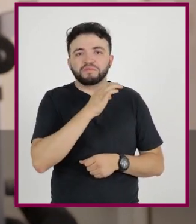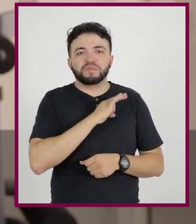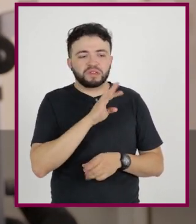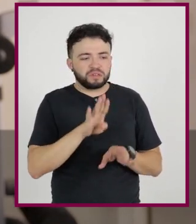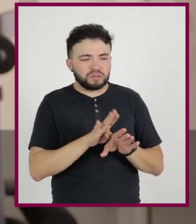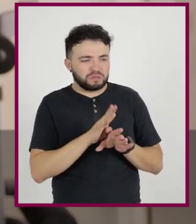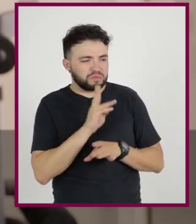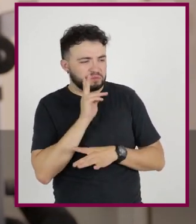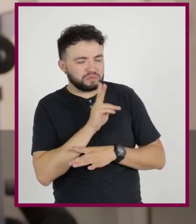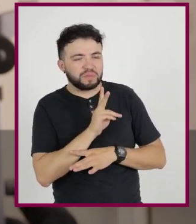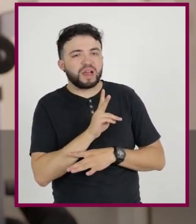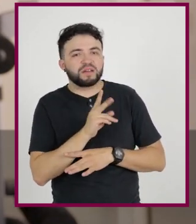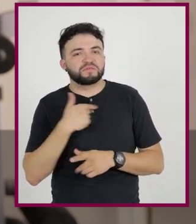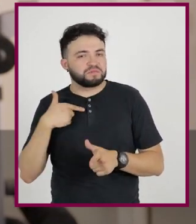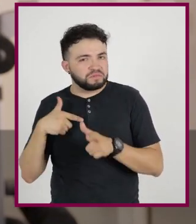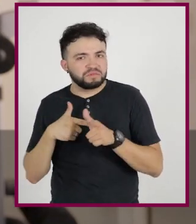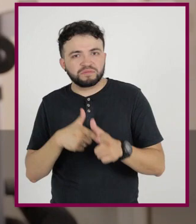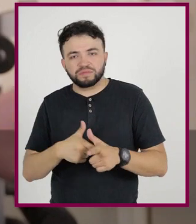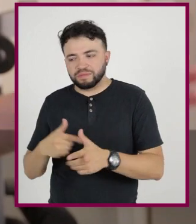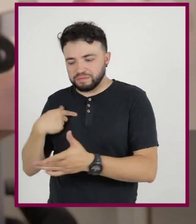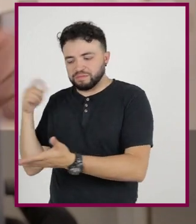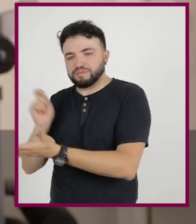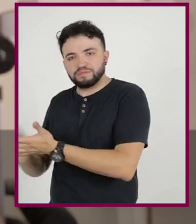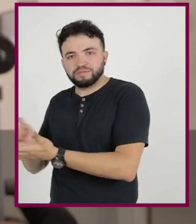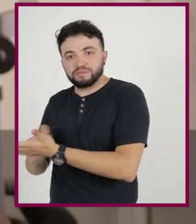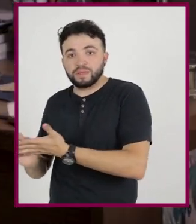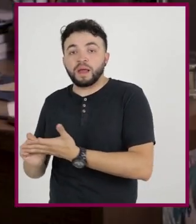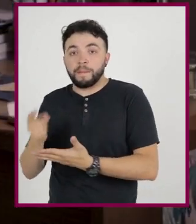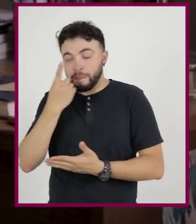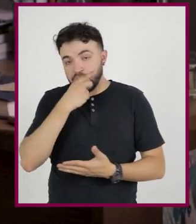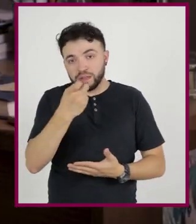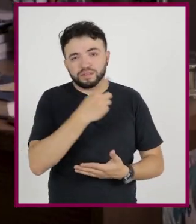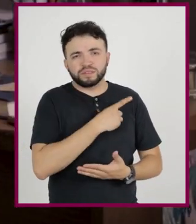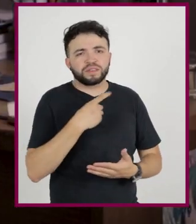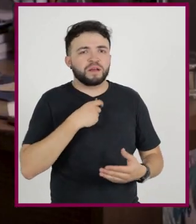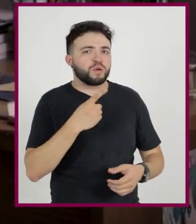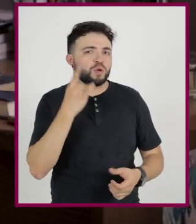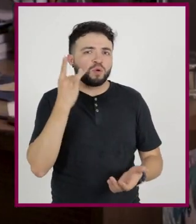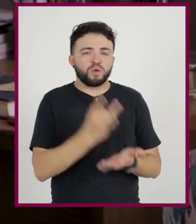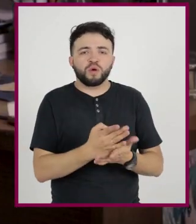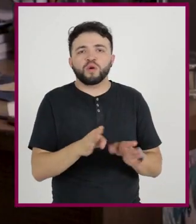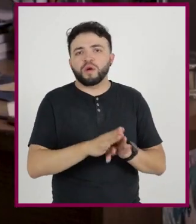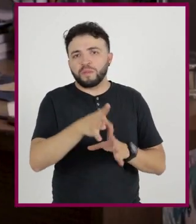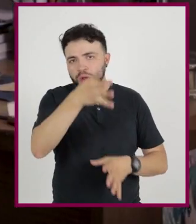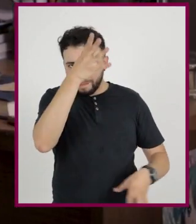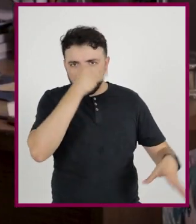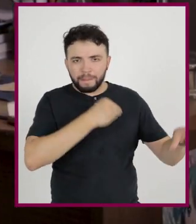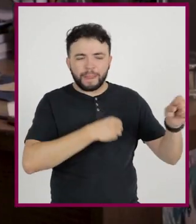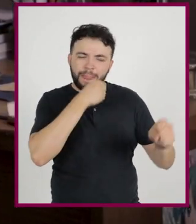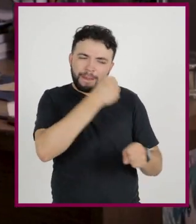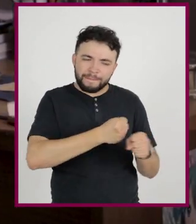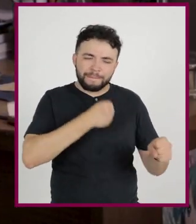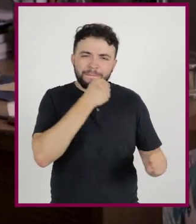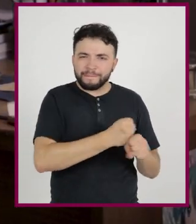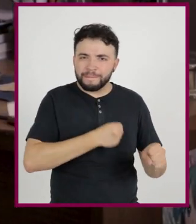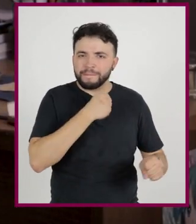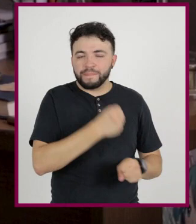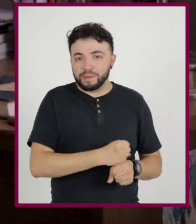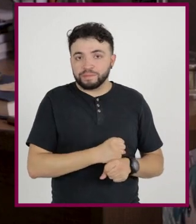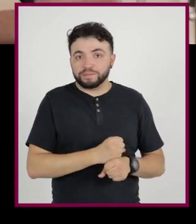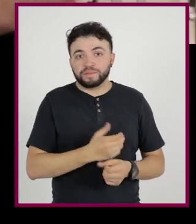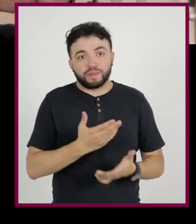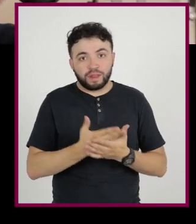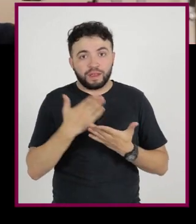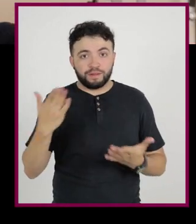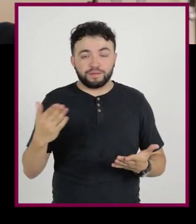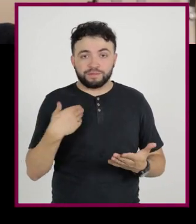comenzar a escribir. Y para ello solo necesitamos práctica. Así es, mi Juanma. Ahora toca el momento de los